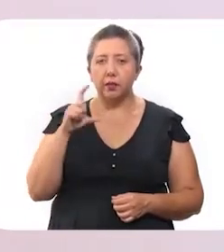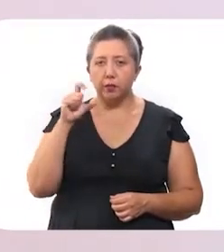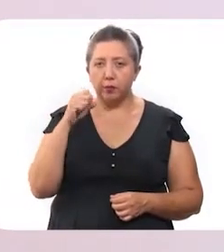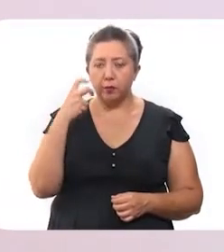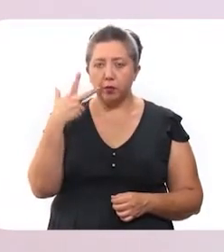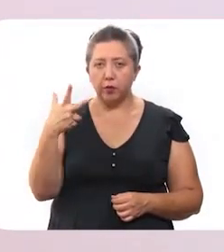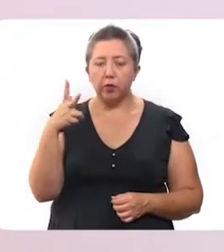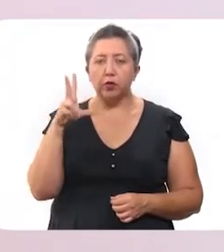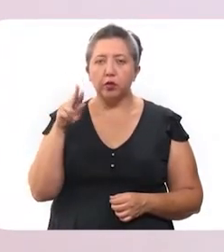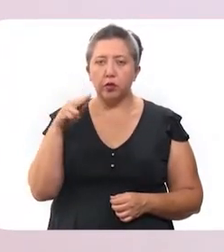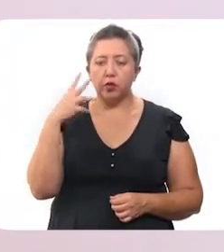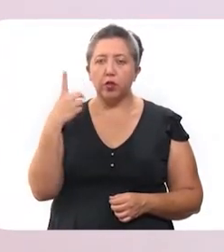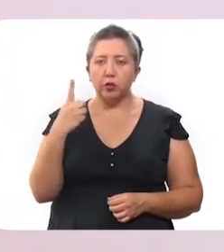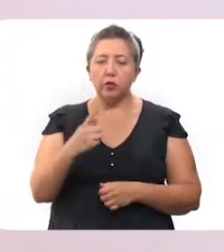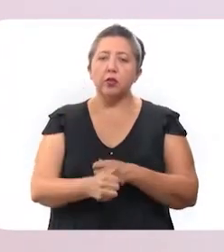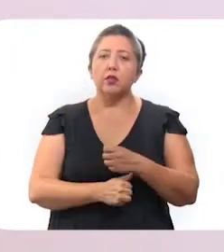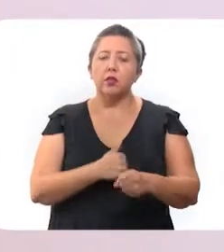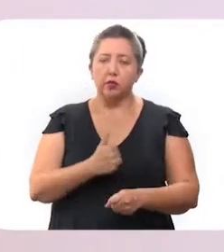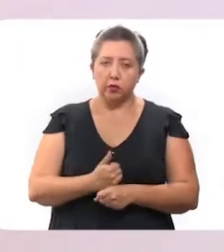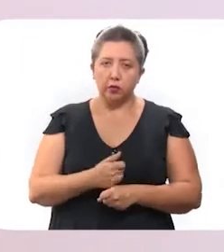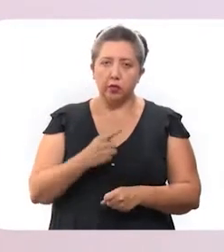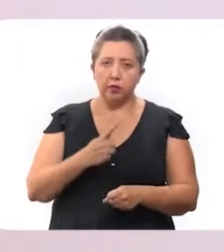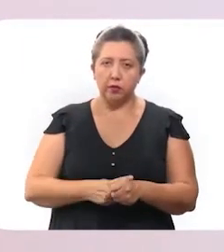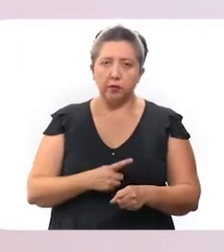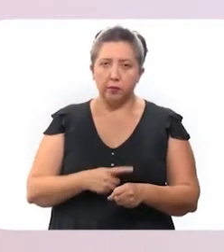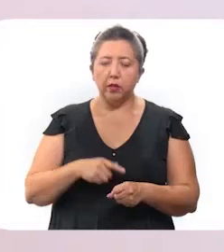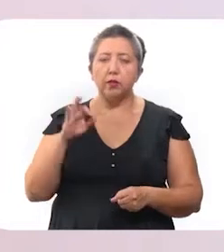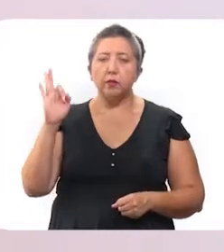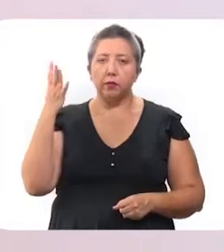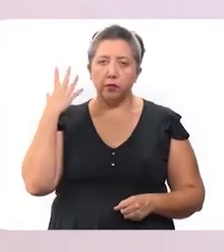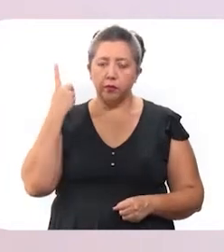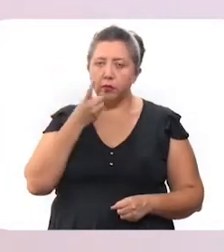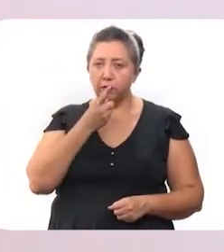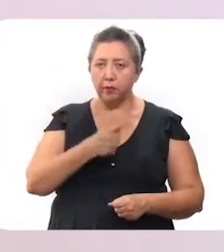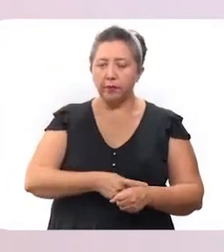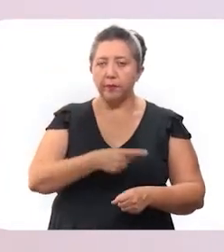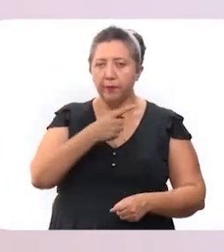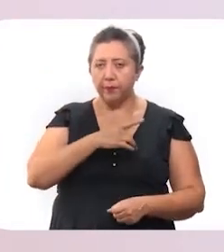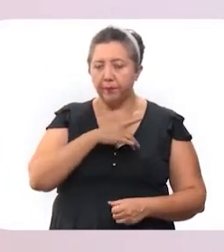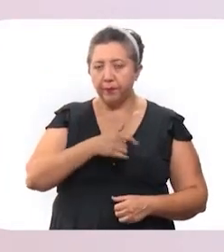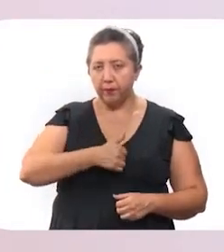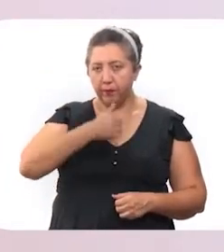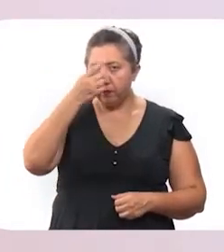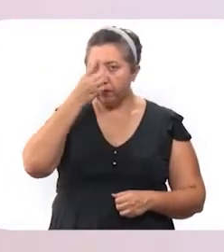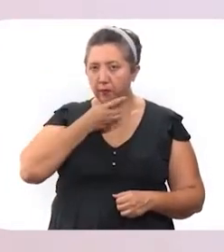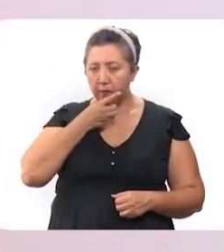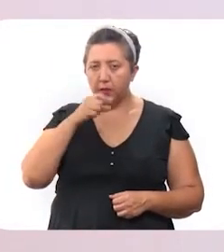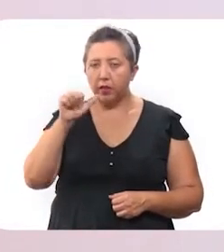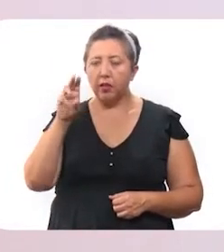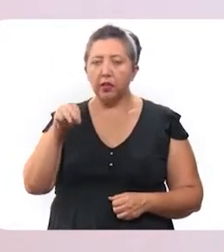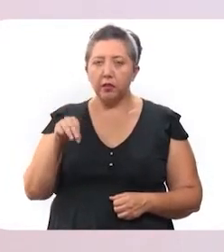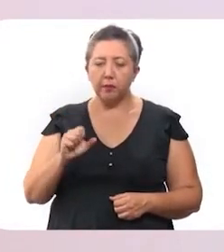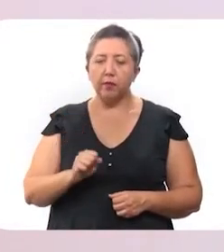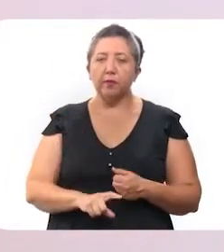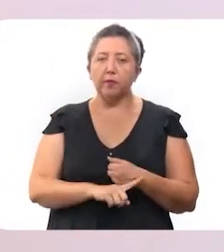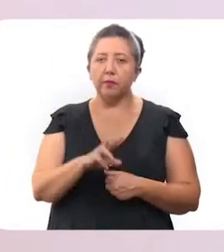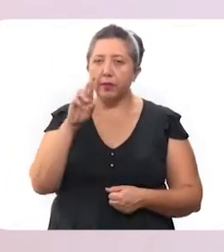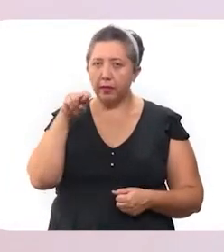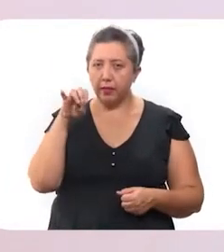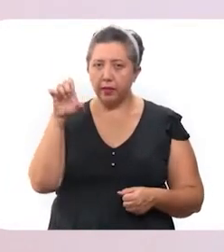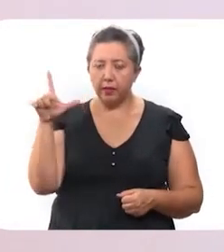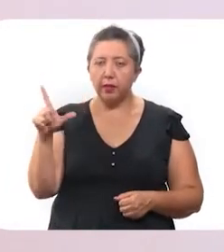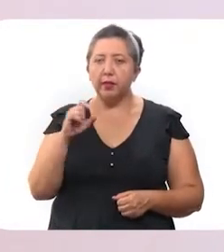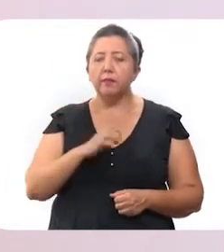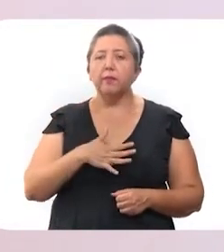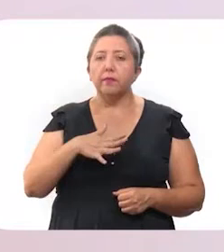de 28 a 81 años. Sus principales enfermedades fueron hipertensión arterial, diabetes, asma, insuficiencia renal